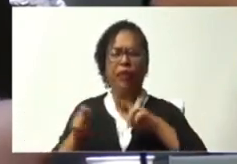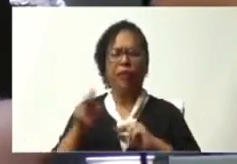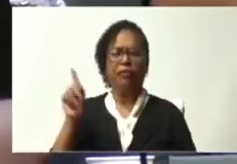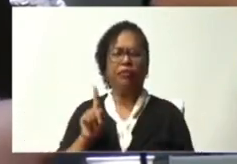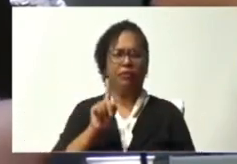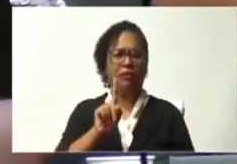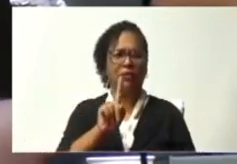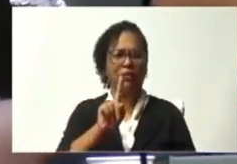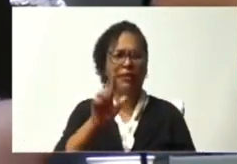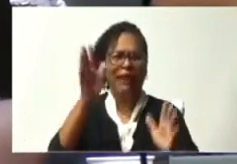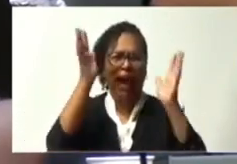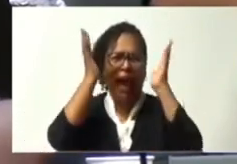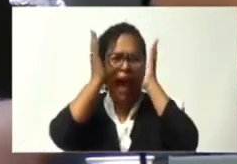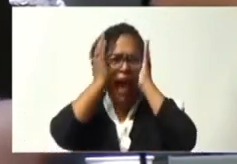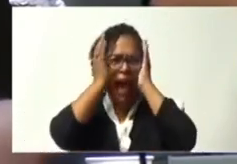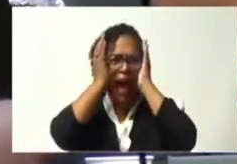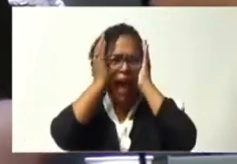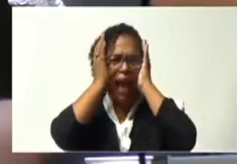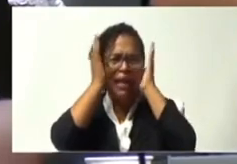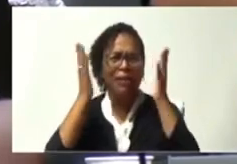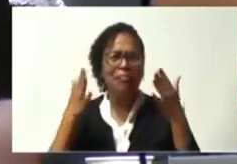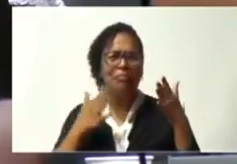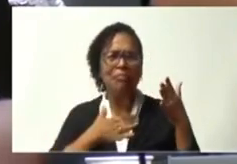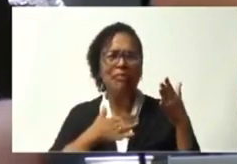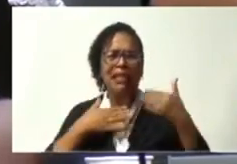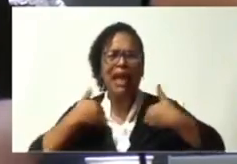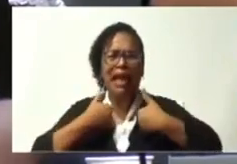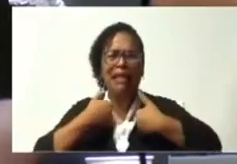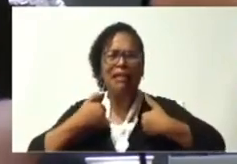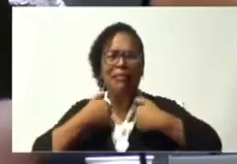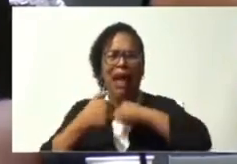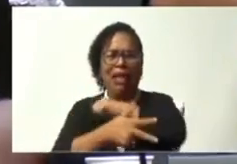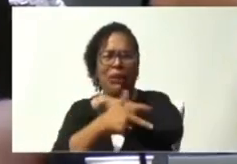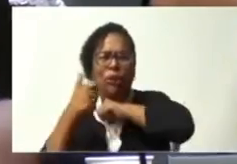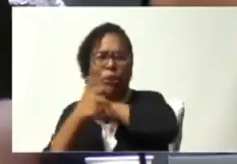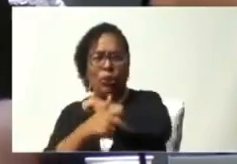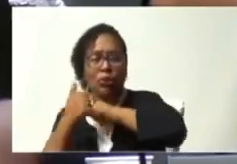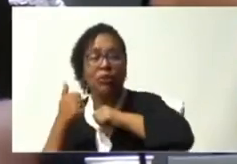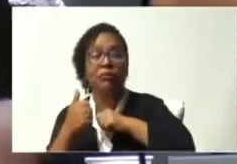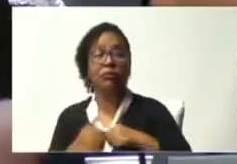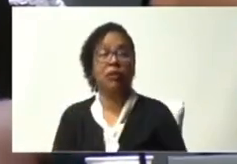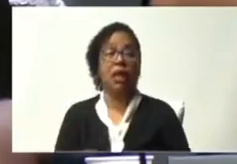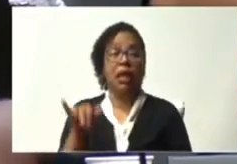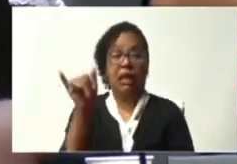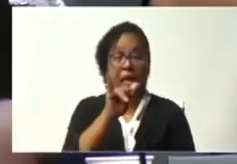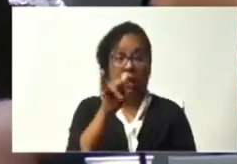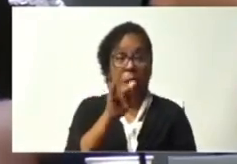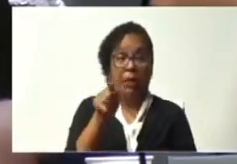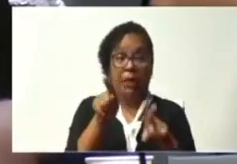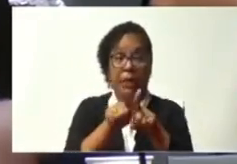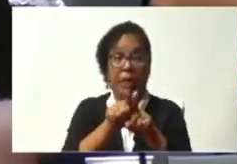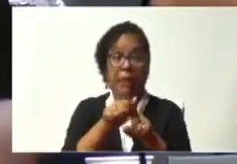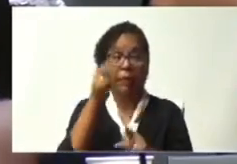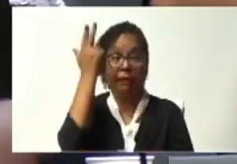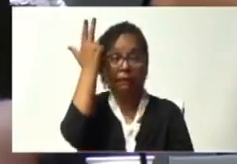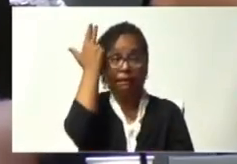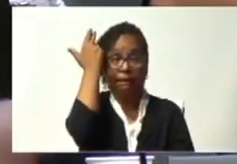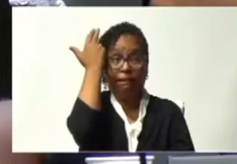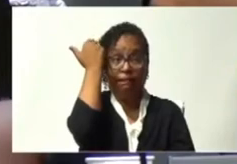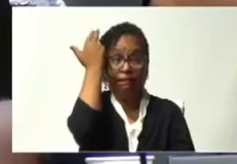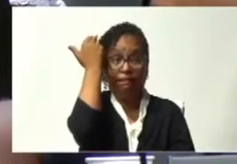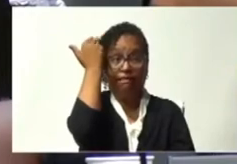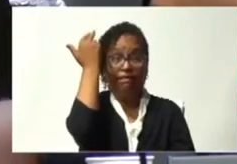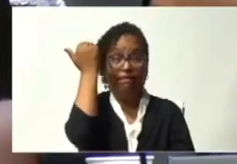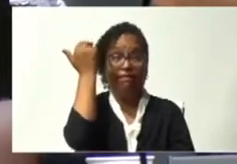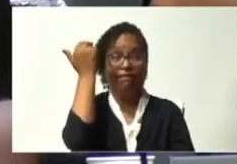solamente eso sino que la vigueta incluye también muchos caballos se los roban para entonces venderlo como carne de